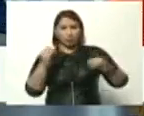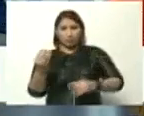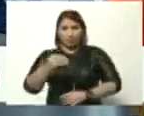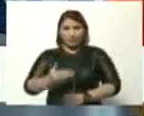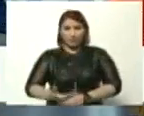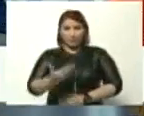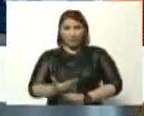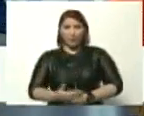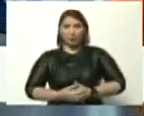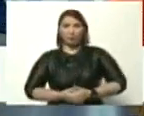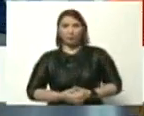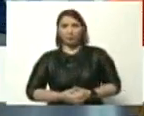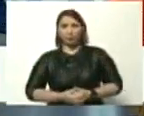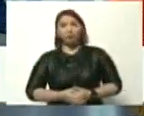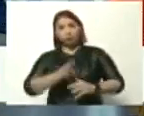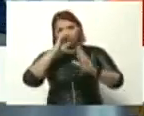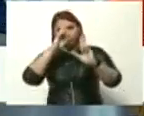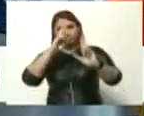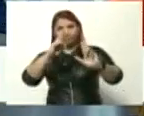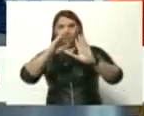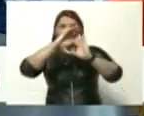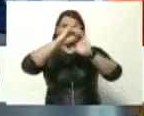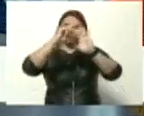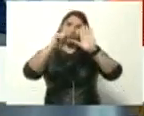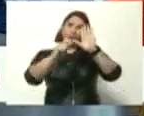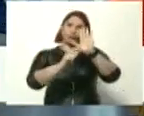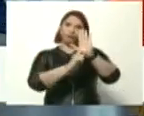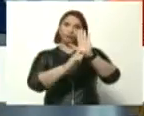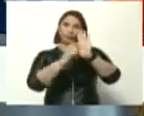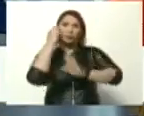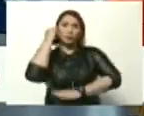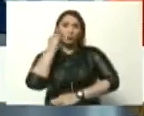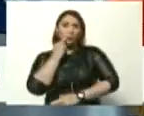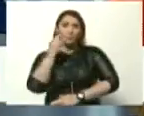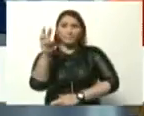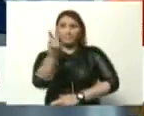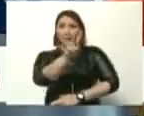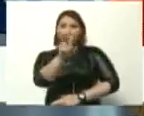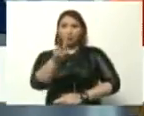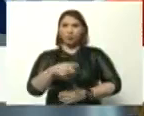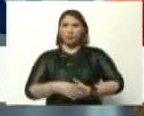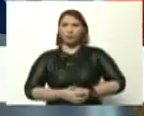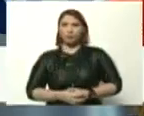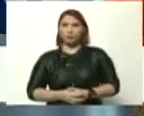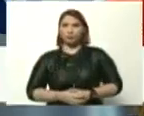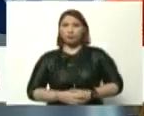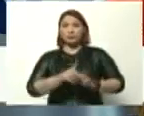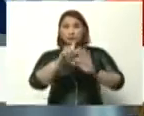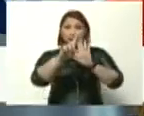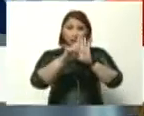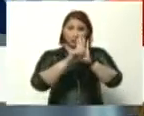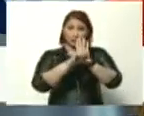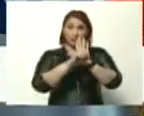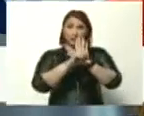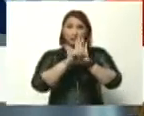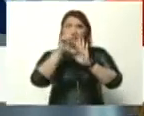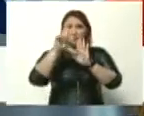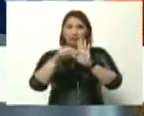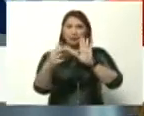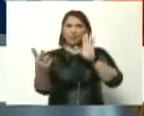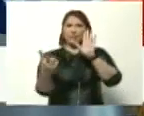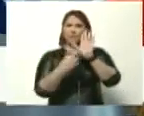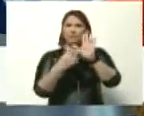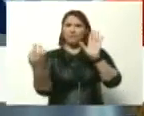importante, apegada a la Constitución Bolivariana de Venezuela, a la ley y a la